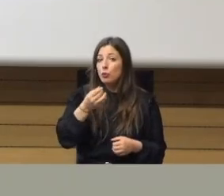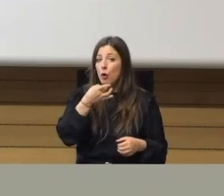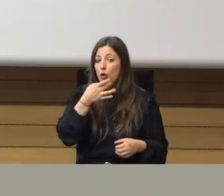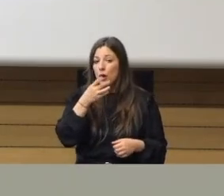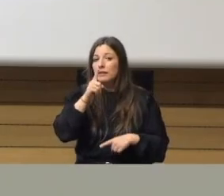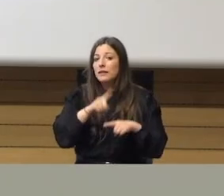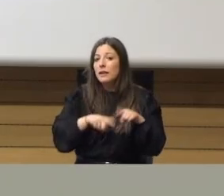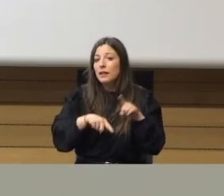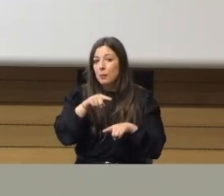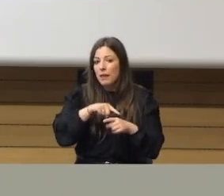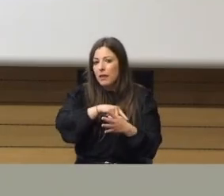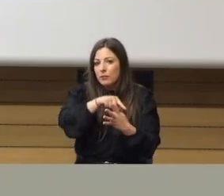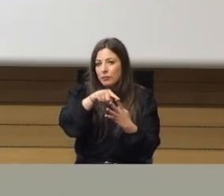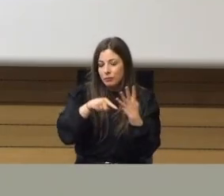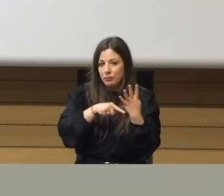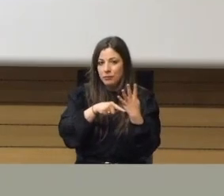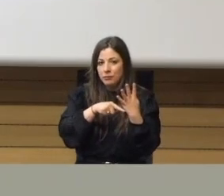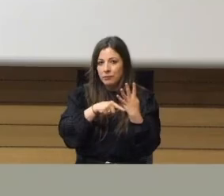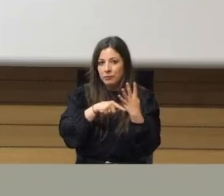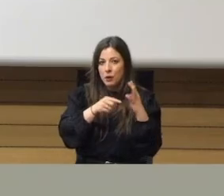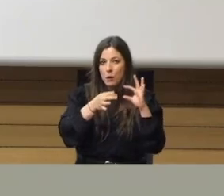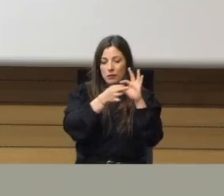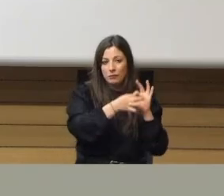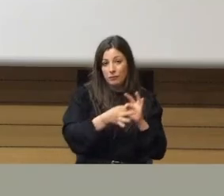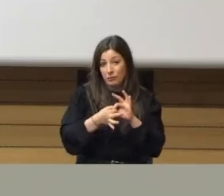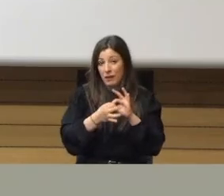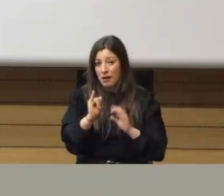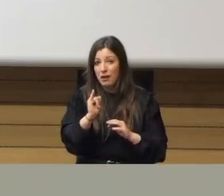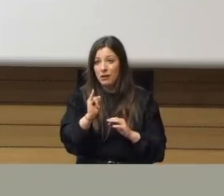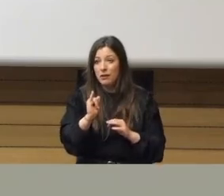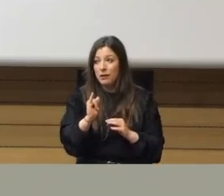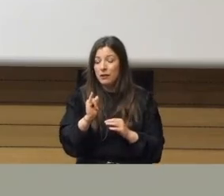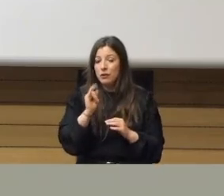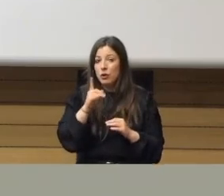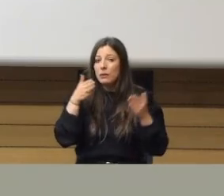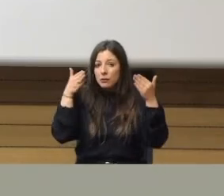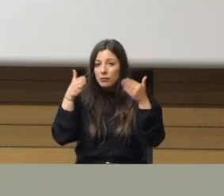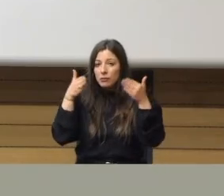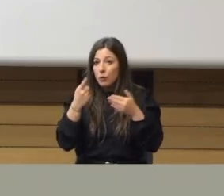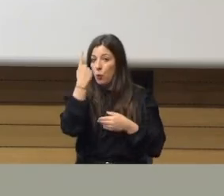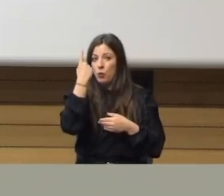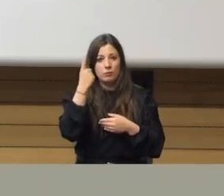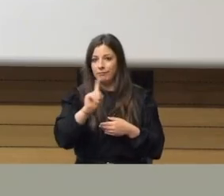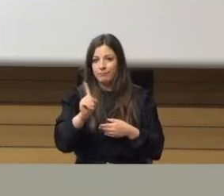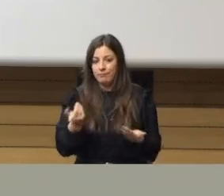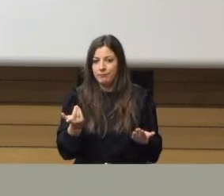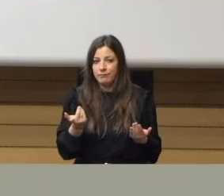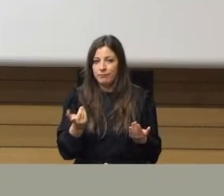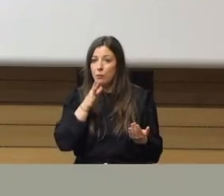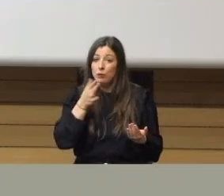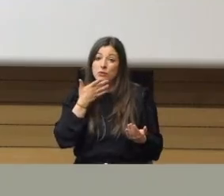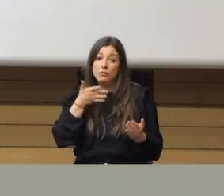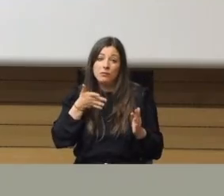estas esferas y no podemos solo poner el foco en una de ellas, porque es reduccionista.